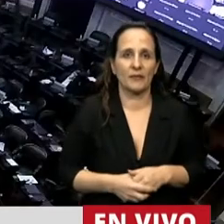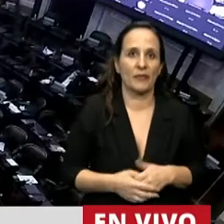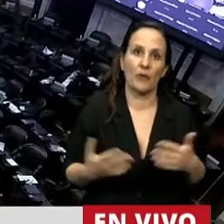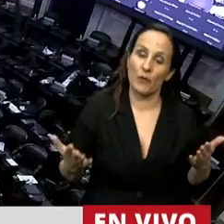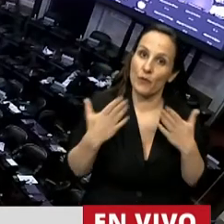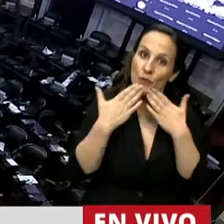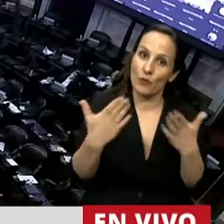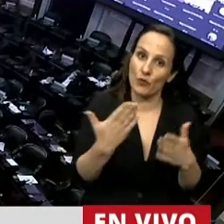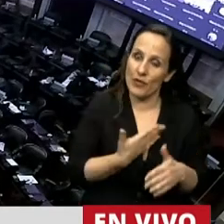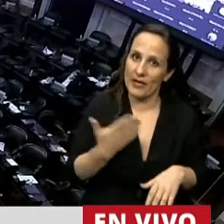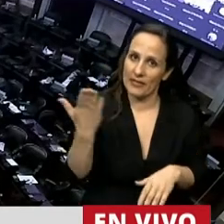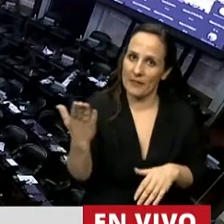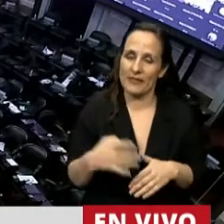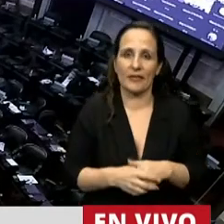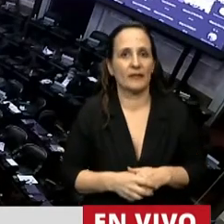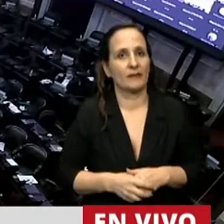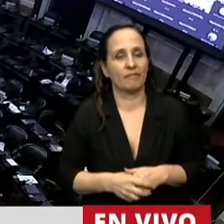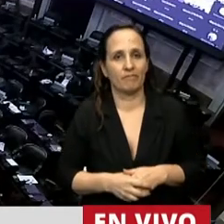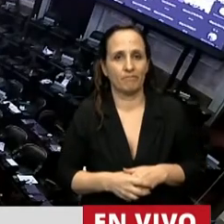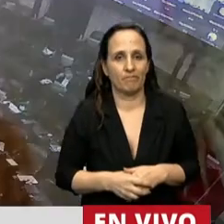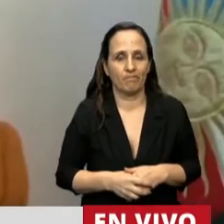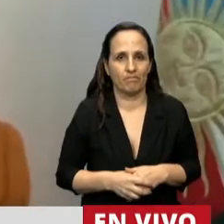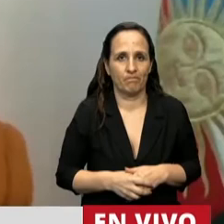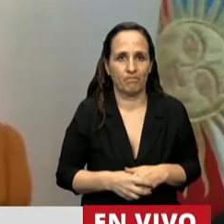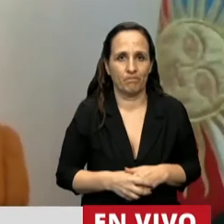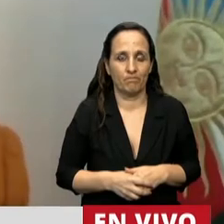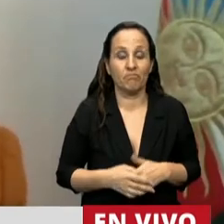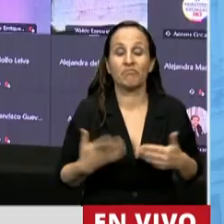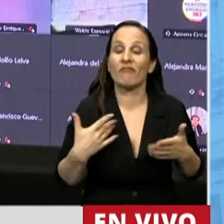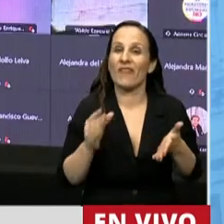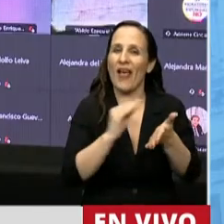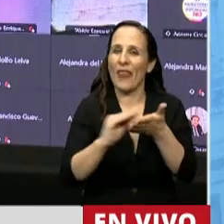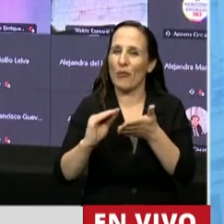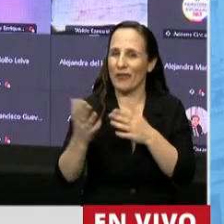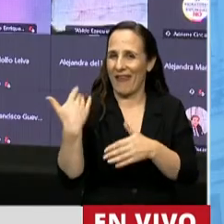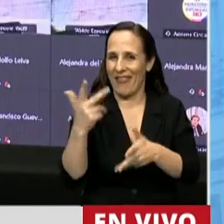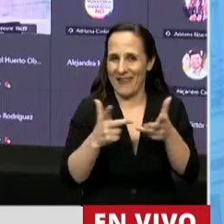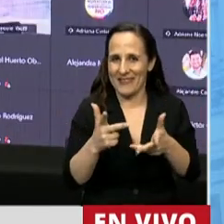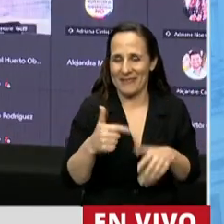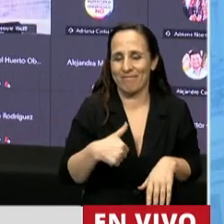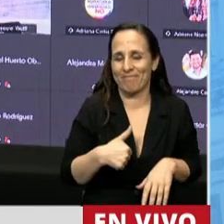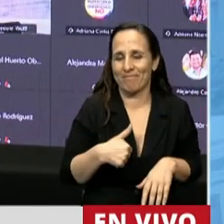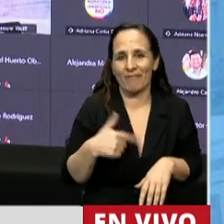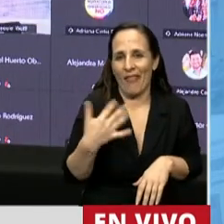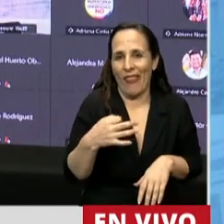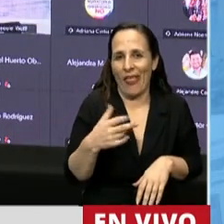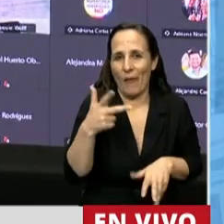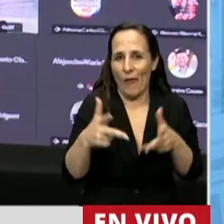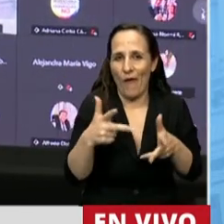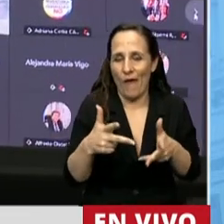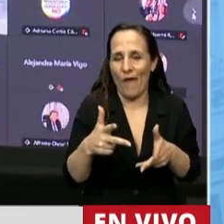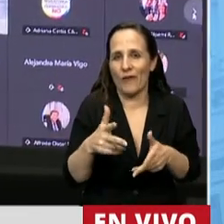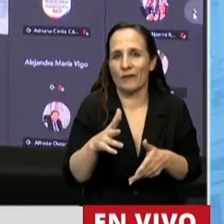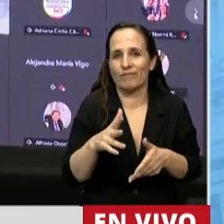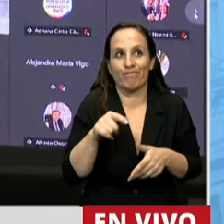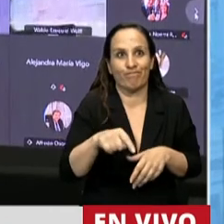gracias, señor presidente. Tal como las diputadas que me precedieron, no puedo dejar de referirme a este